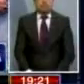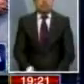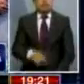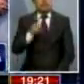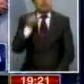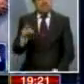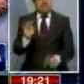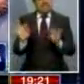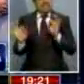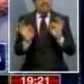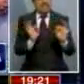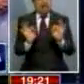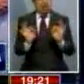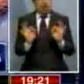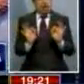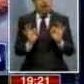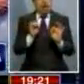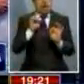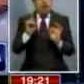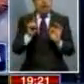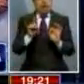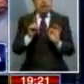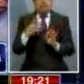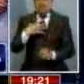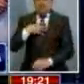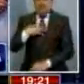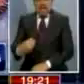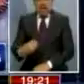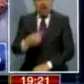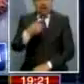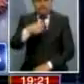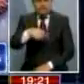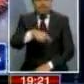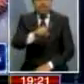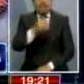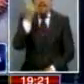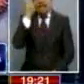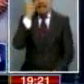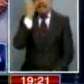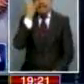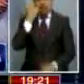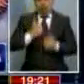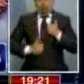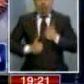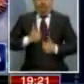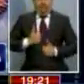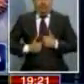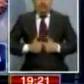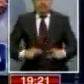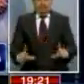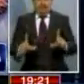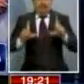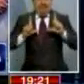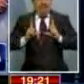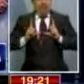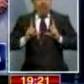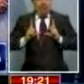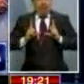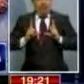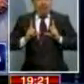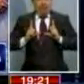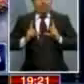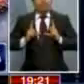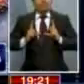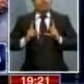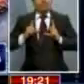Cuando esa señora ha logrado que su hijo vaya a un instituto profesional y saque un título